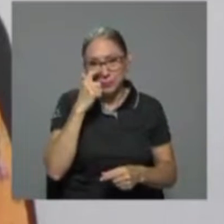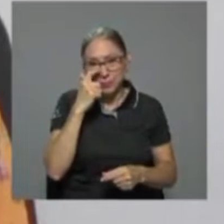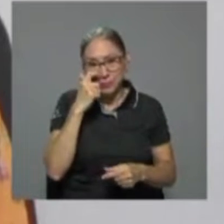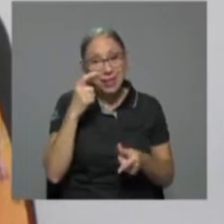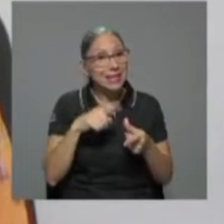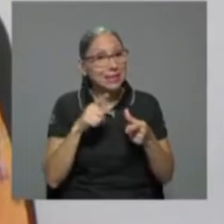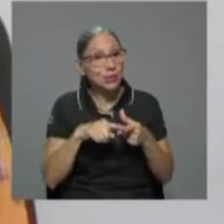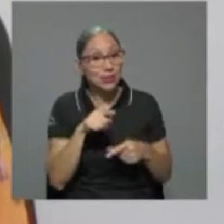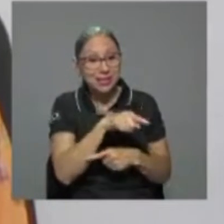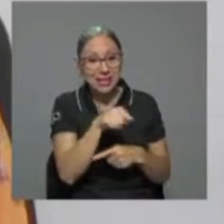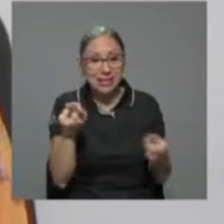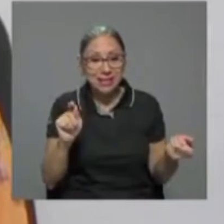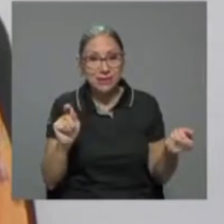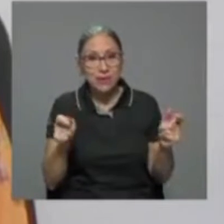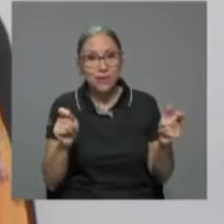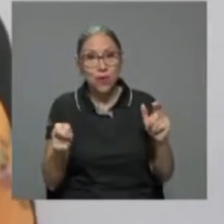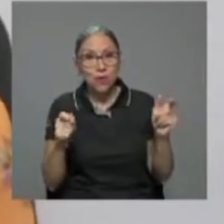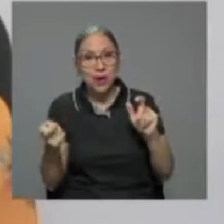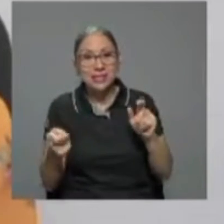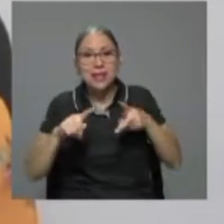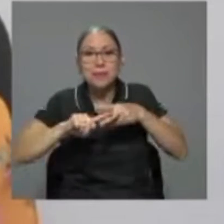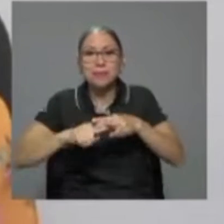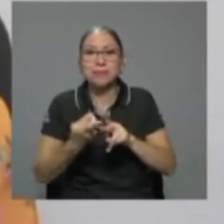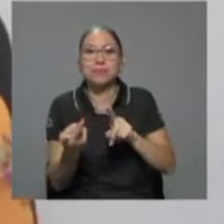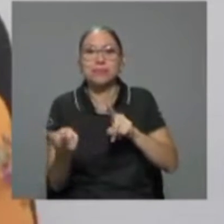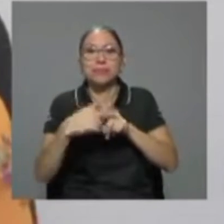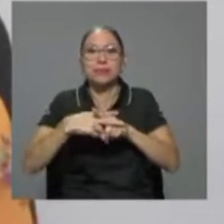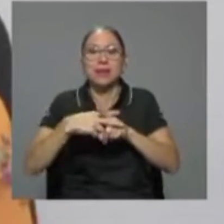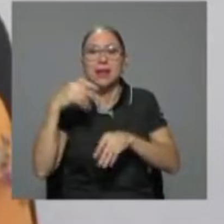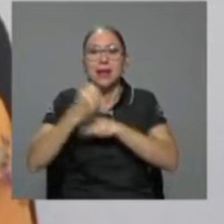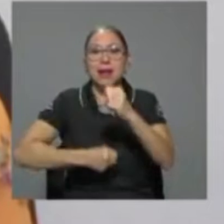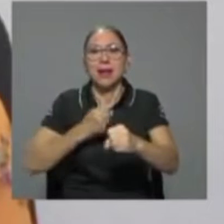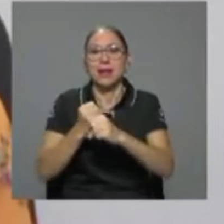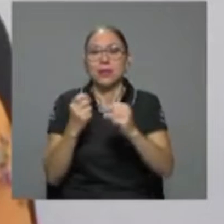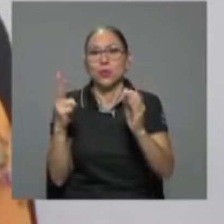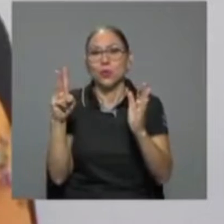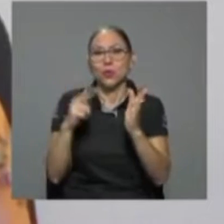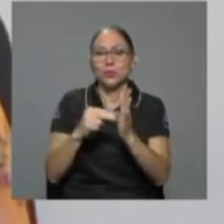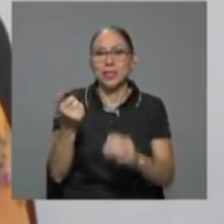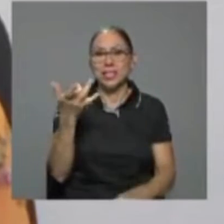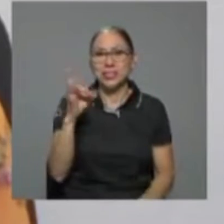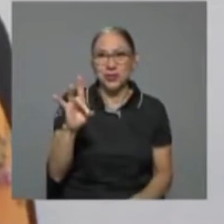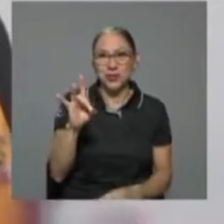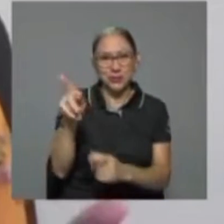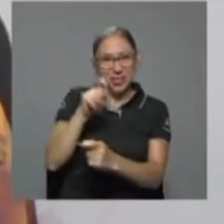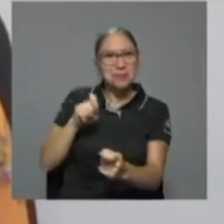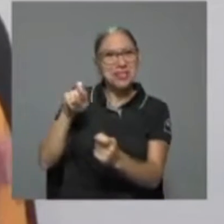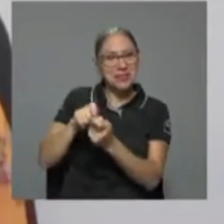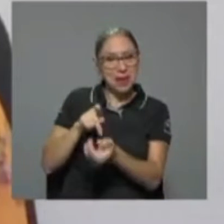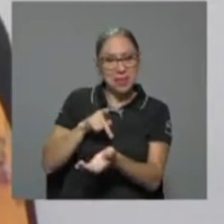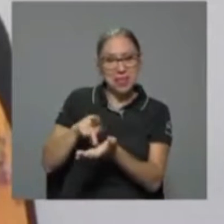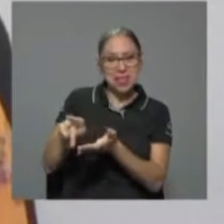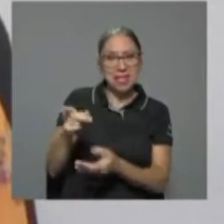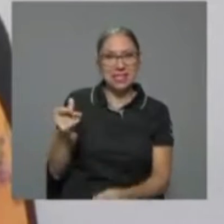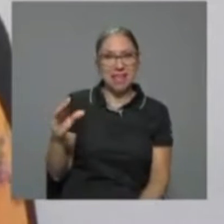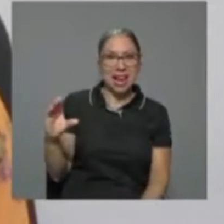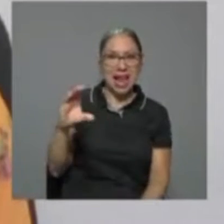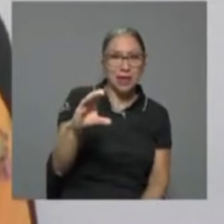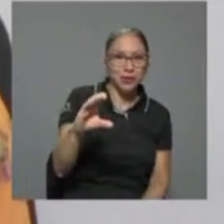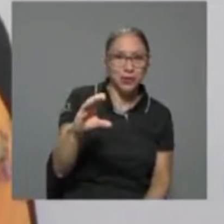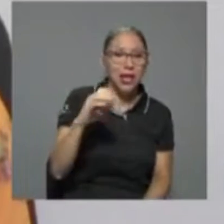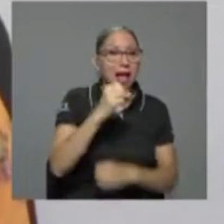empiezan ya a implementarse en el año 2018, específicamente la parte de los salarios, 2019 con los